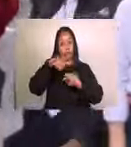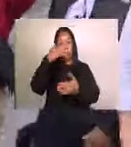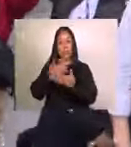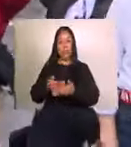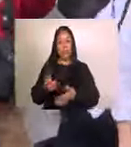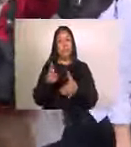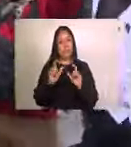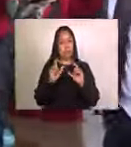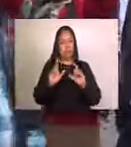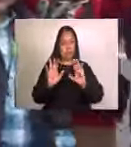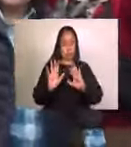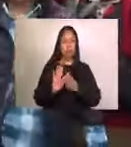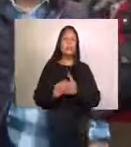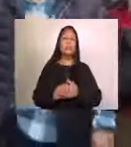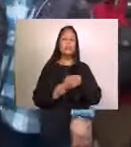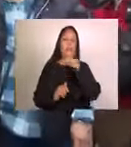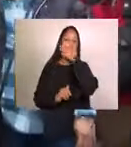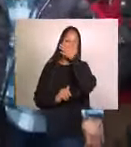nosotros. Está bien.